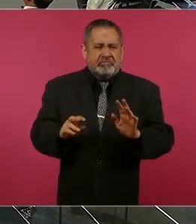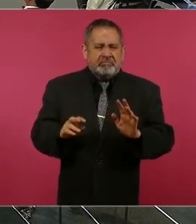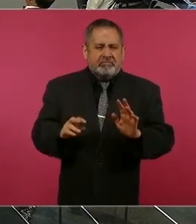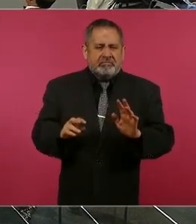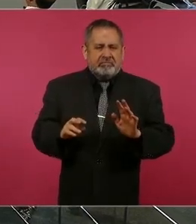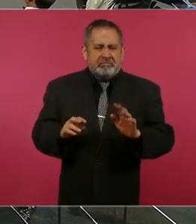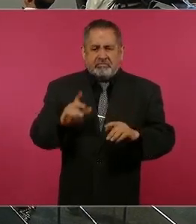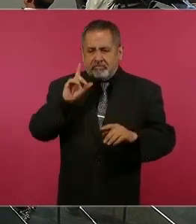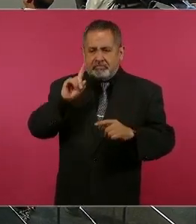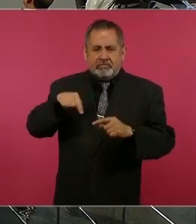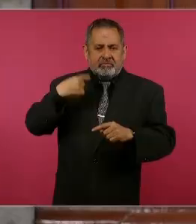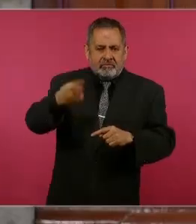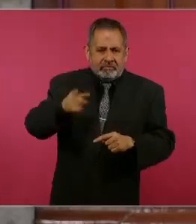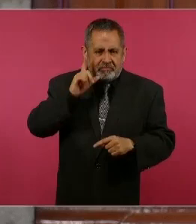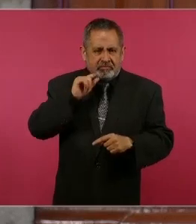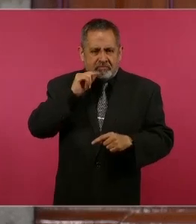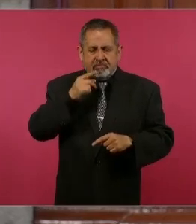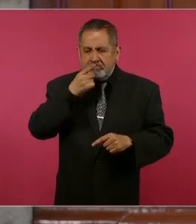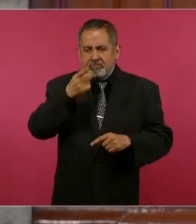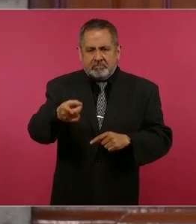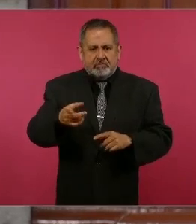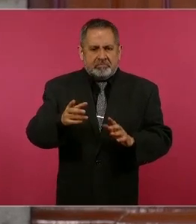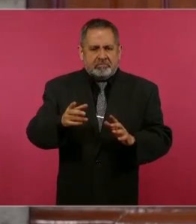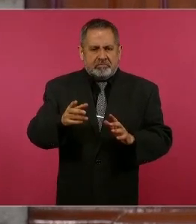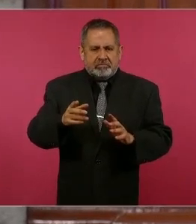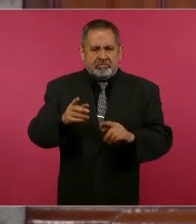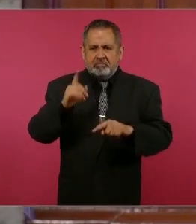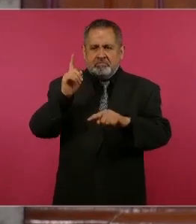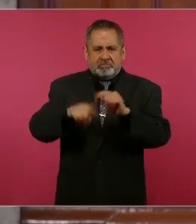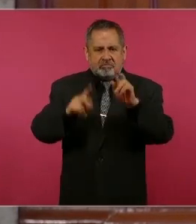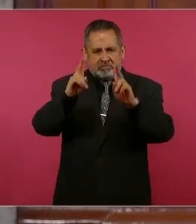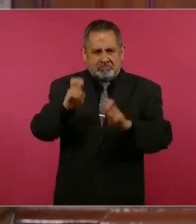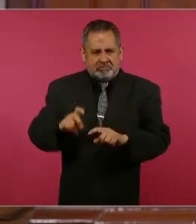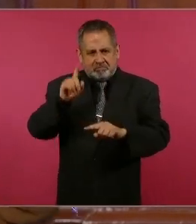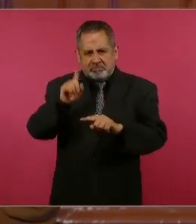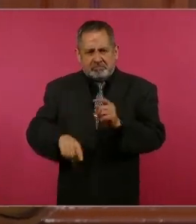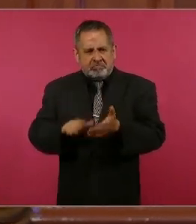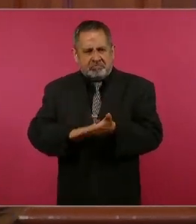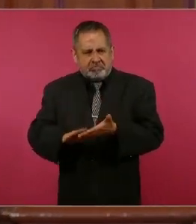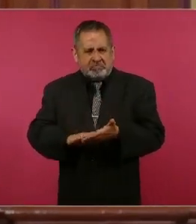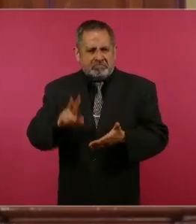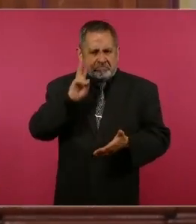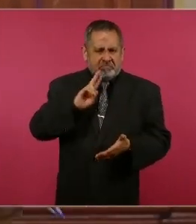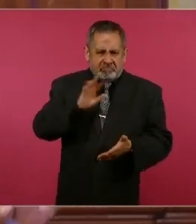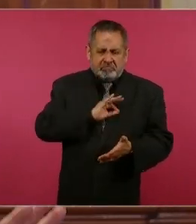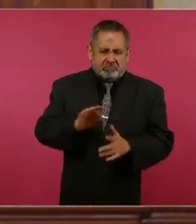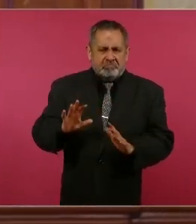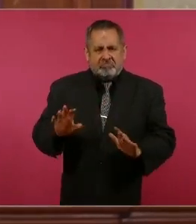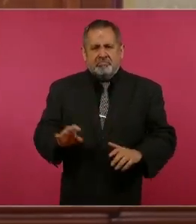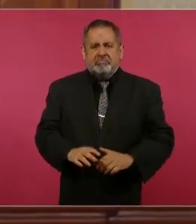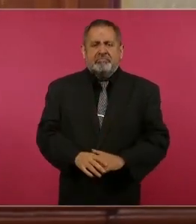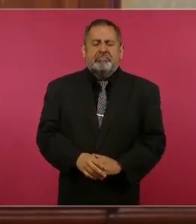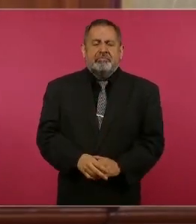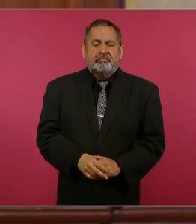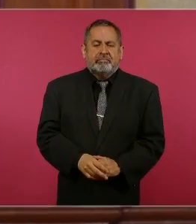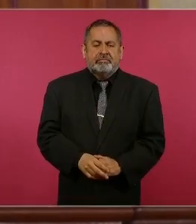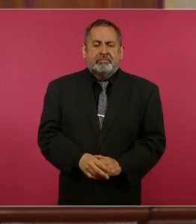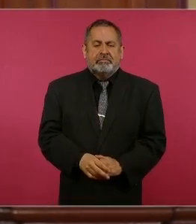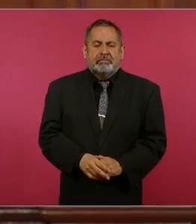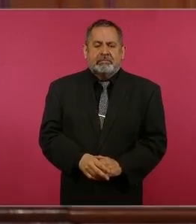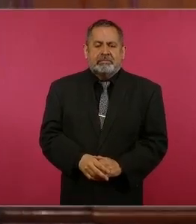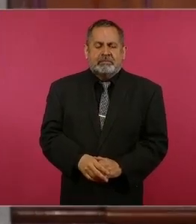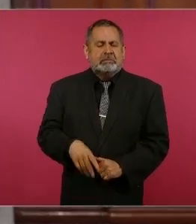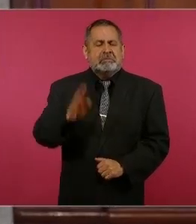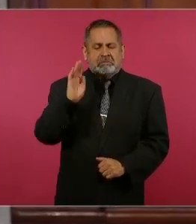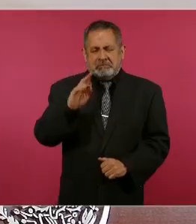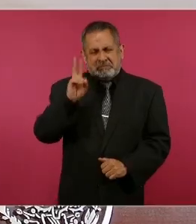Y que al día siguiente, sí, la bajemos completa. Siempre y cuando hay algún tipo de violación. Pues, uh-huh. Sí,